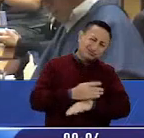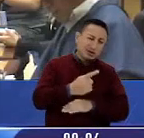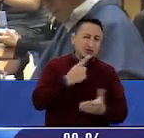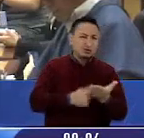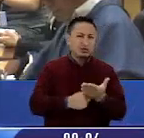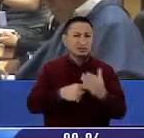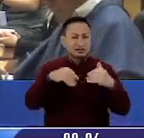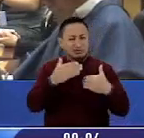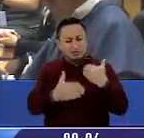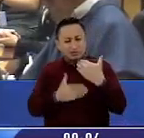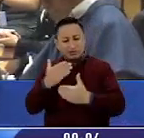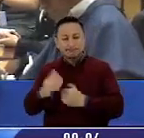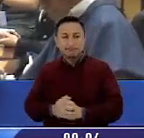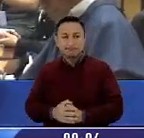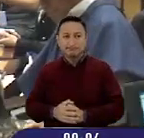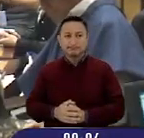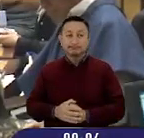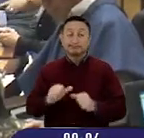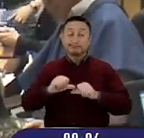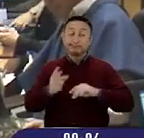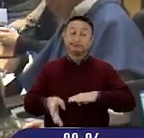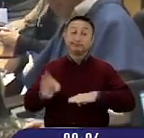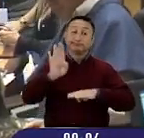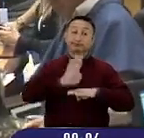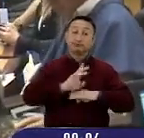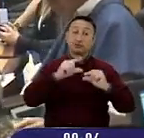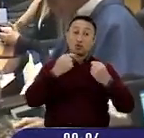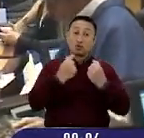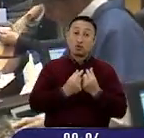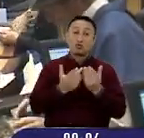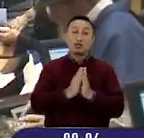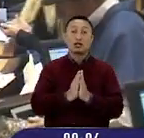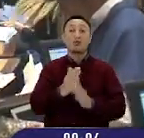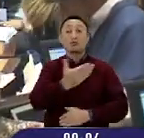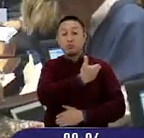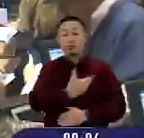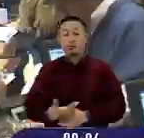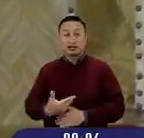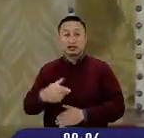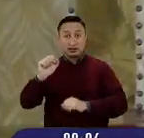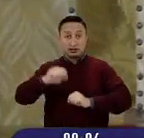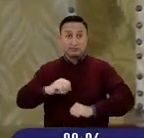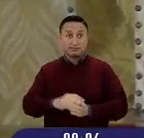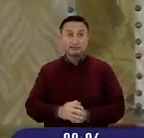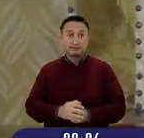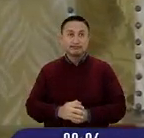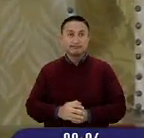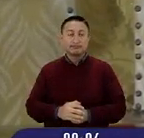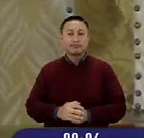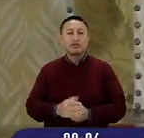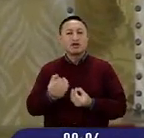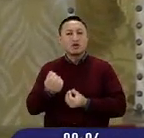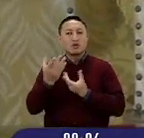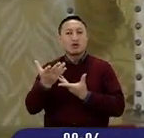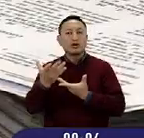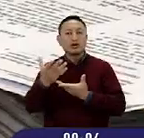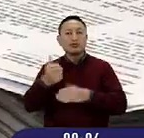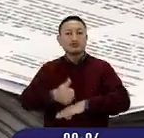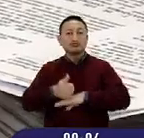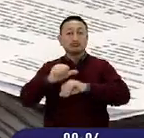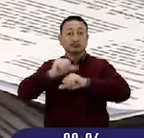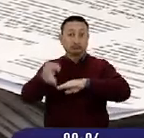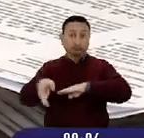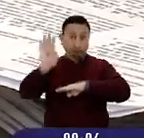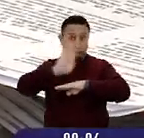responsable. Varios sectores del legislativo solicitan al presidente y a su gabinete presentar un informe ante el Pleno de la